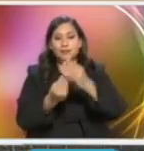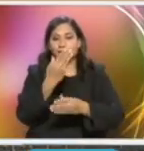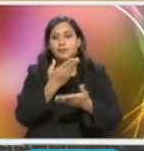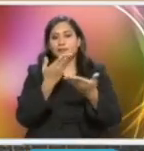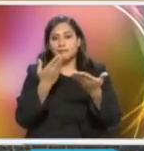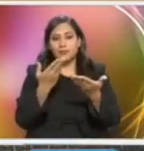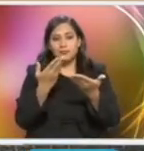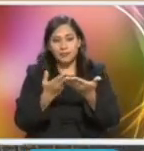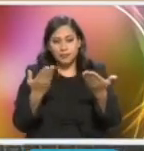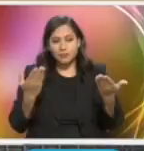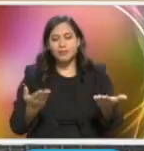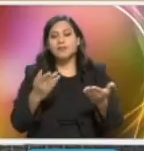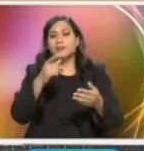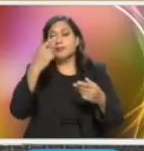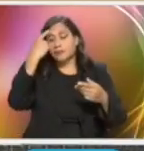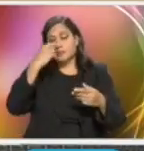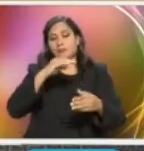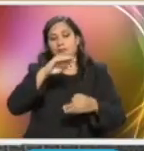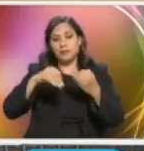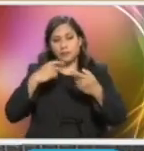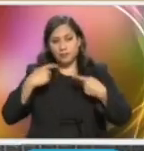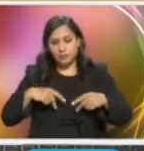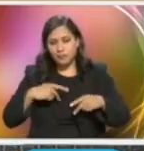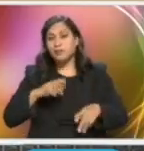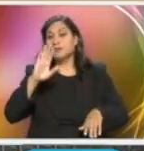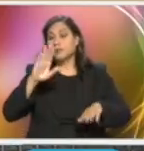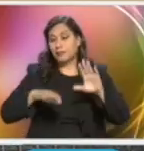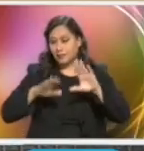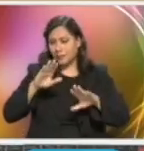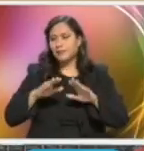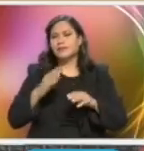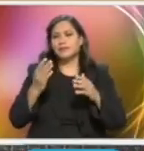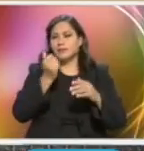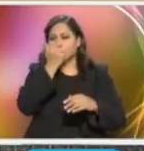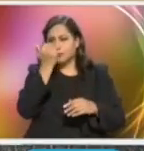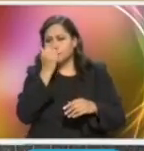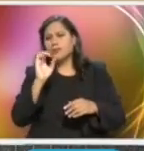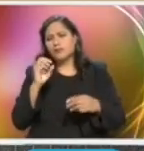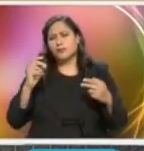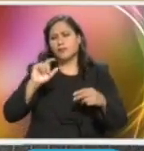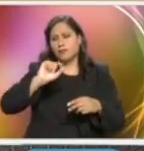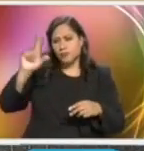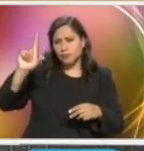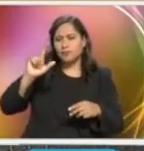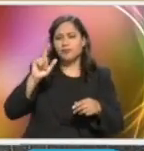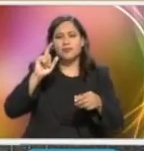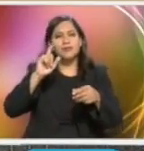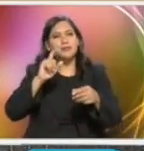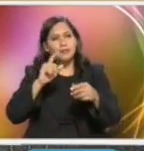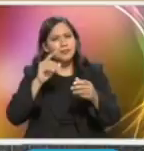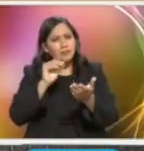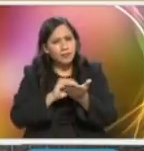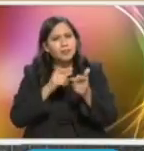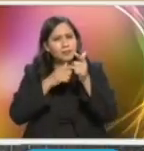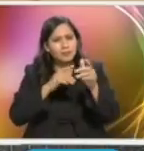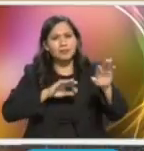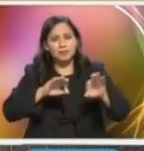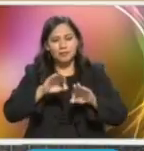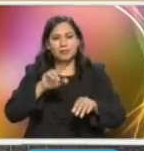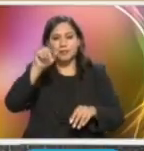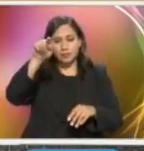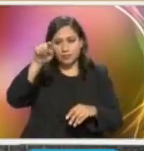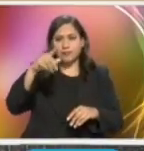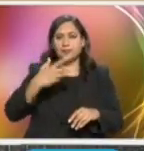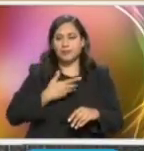presentando ahorita. Ahí está. Que es para todo tipo de gente. En realidad es estudiantes o profesionales que se siguen desarrollando y pues ahí